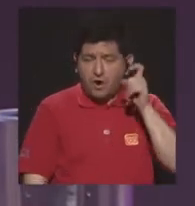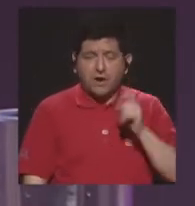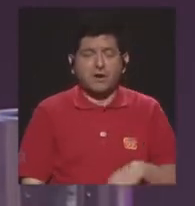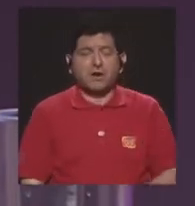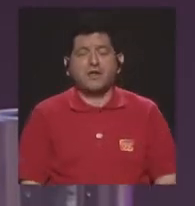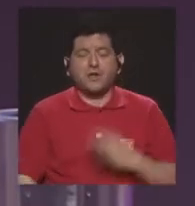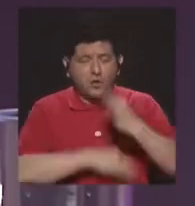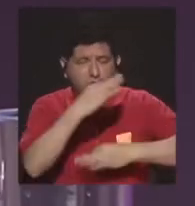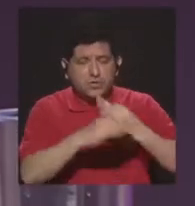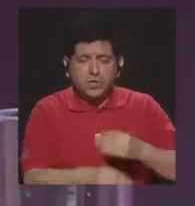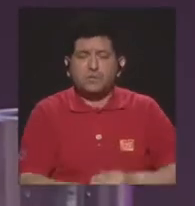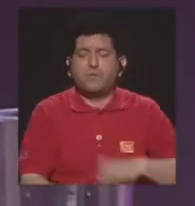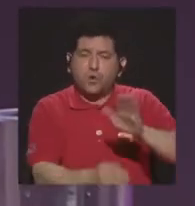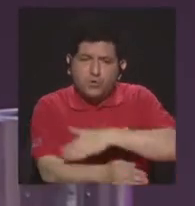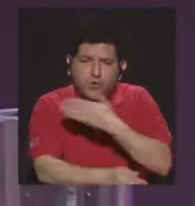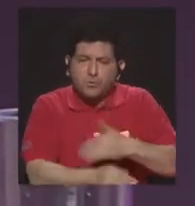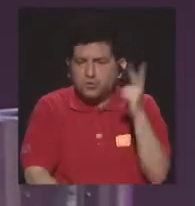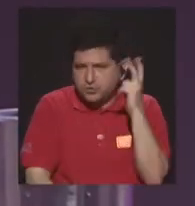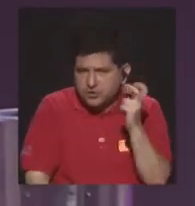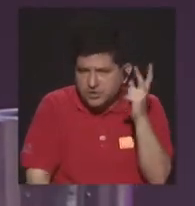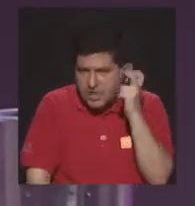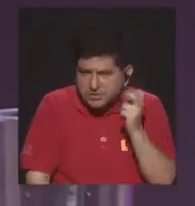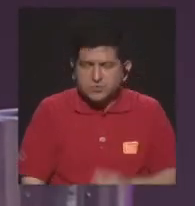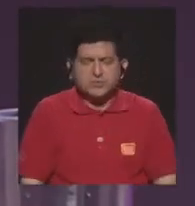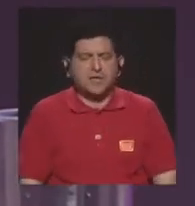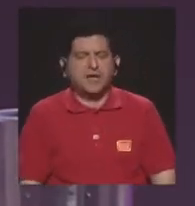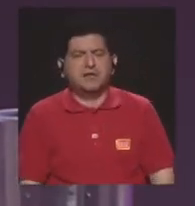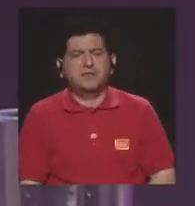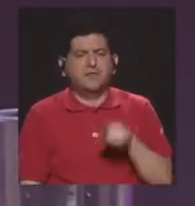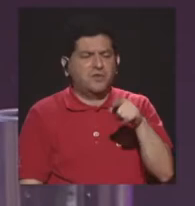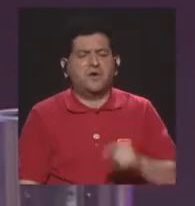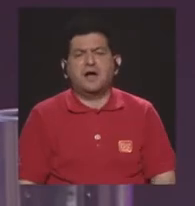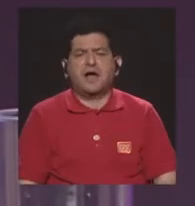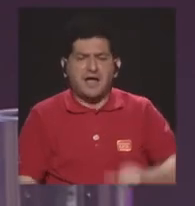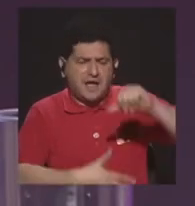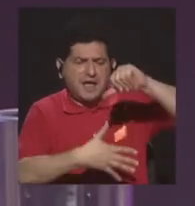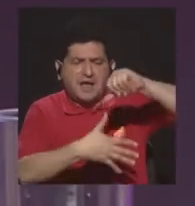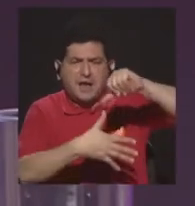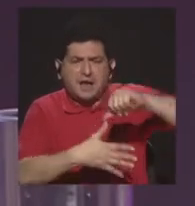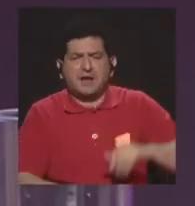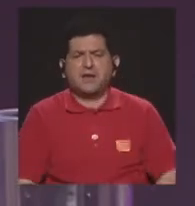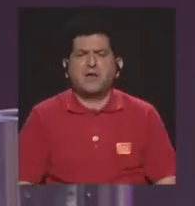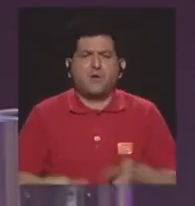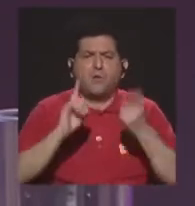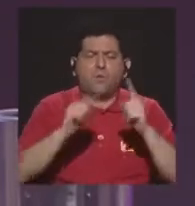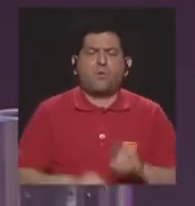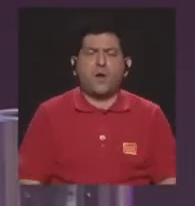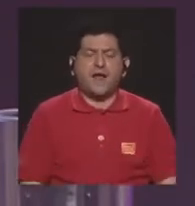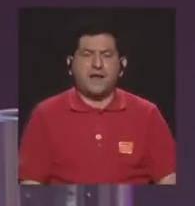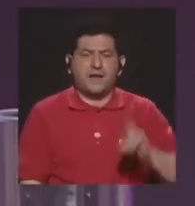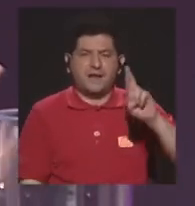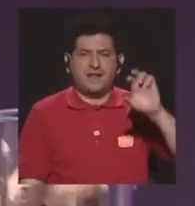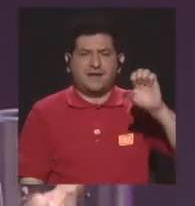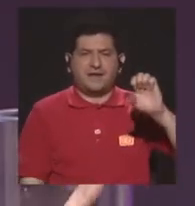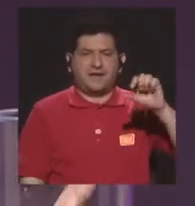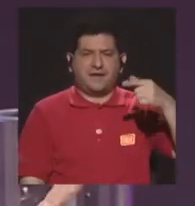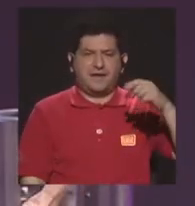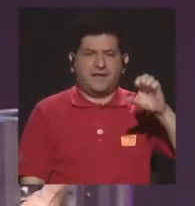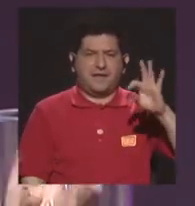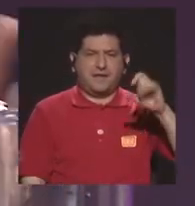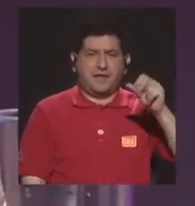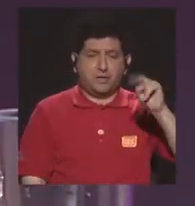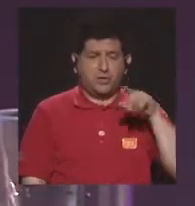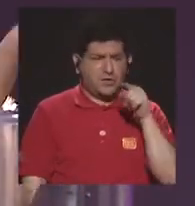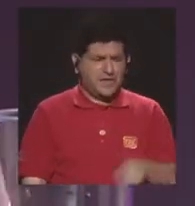en mi país y en varios países de Centroamérica y América del Sur es el reggaetón. Y el reggaetón es el género, digamos, musical más